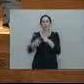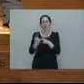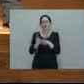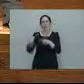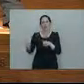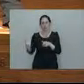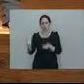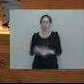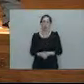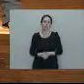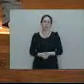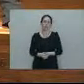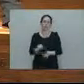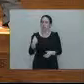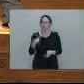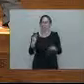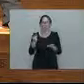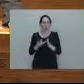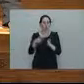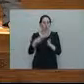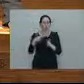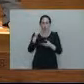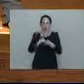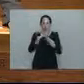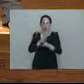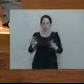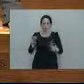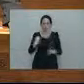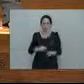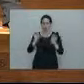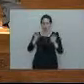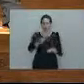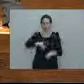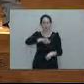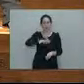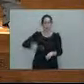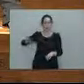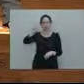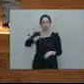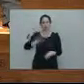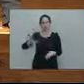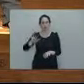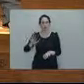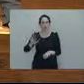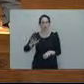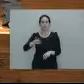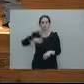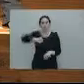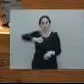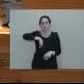mismo planteamiento creemos que debe hacerse extensible al ámbito nacional y constituye,